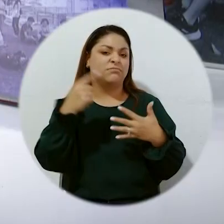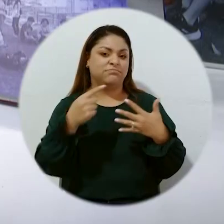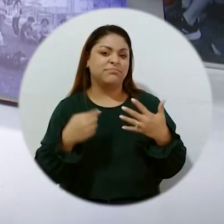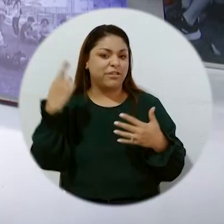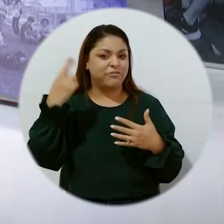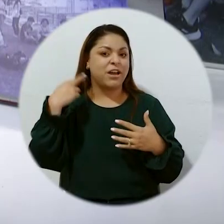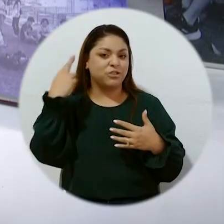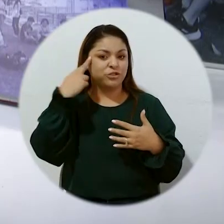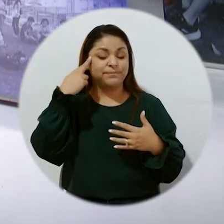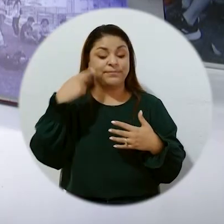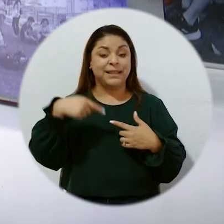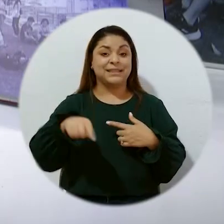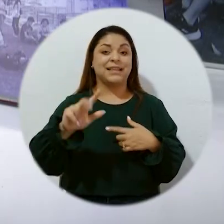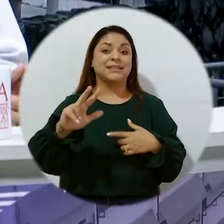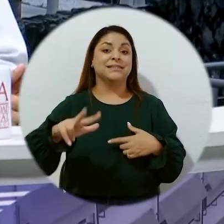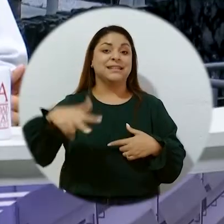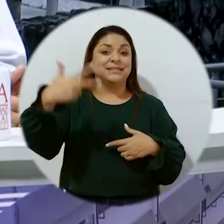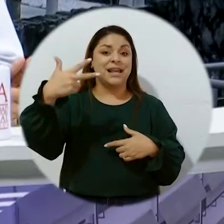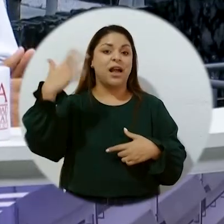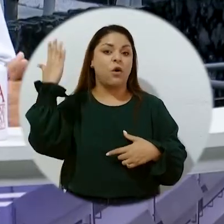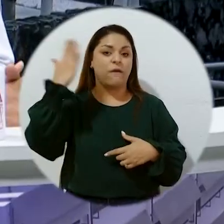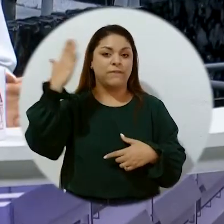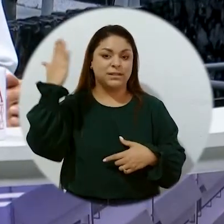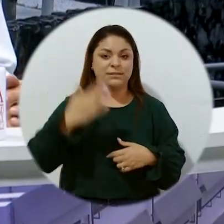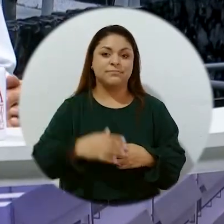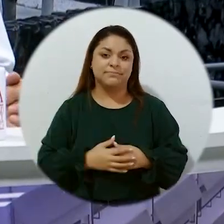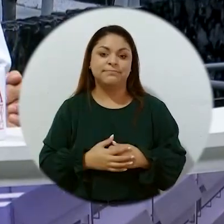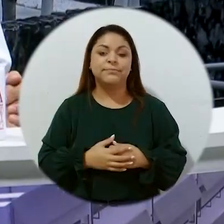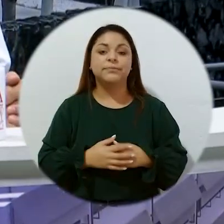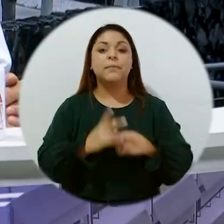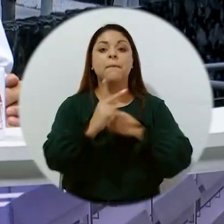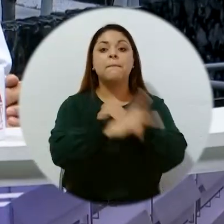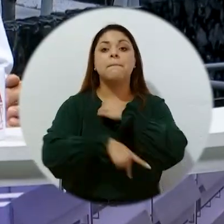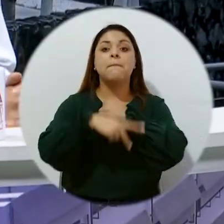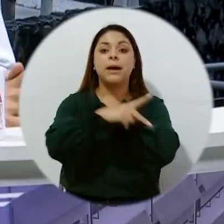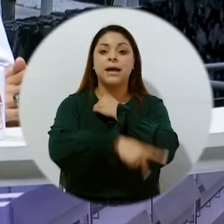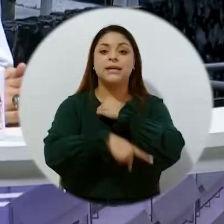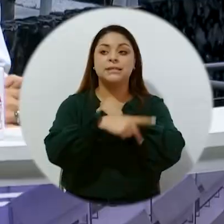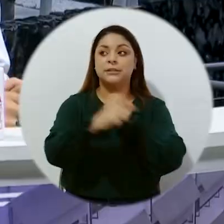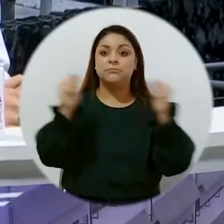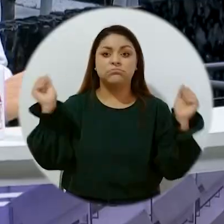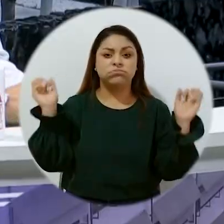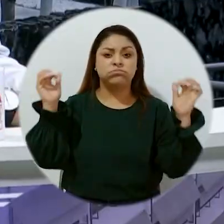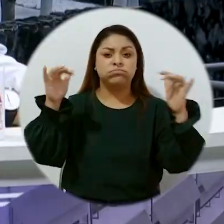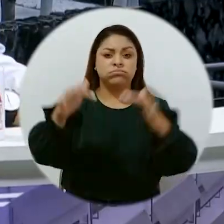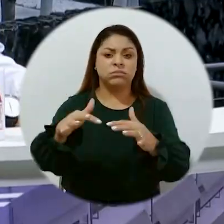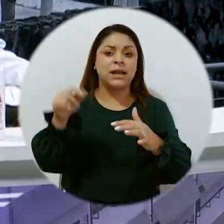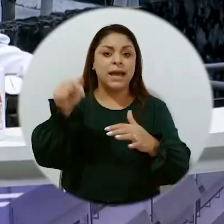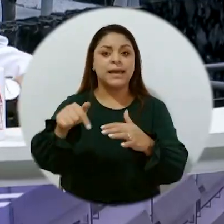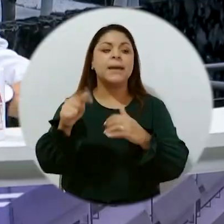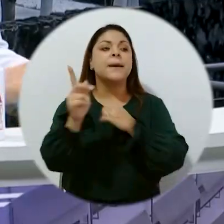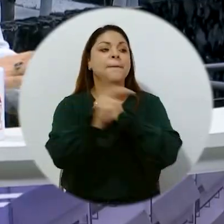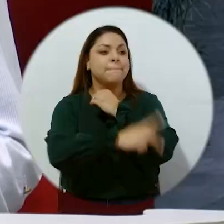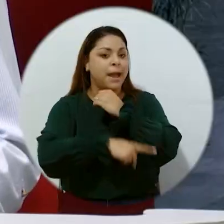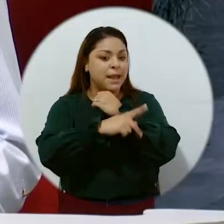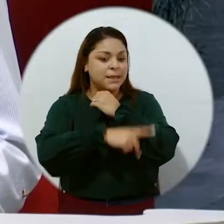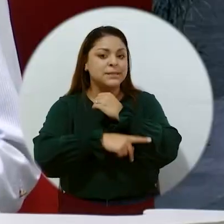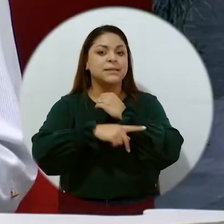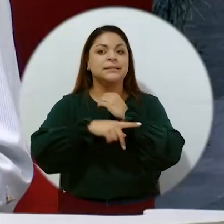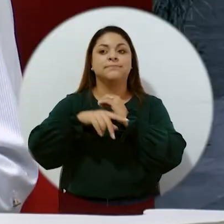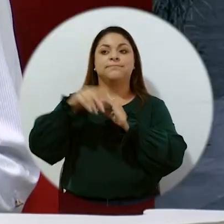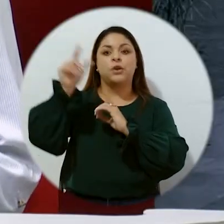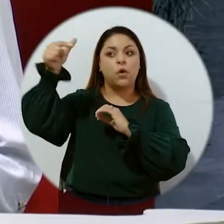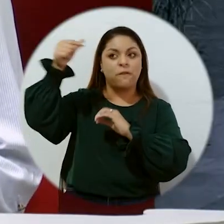Es la tercera conferencia, ¿verdad? Donde los países, no solo los países, no solo los